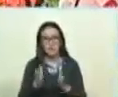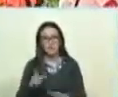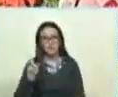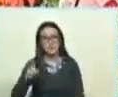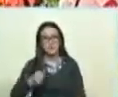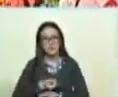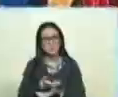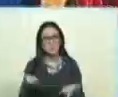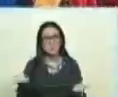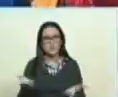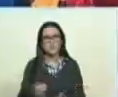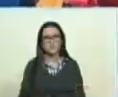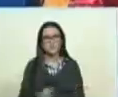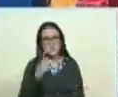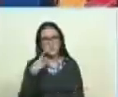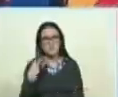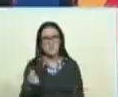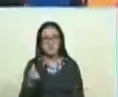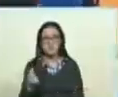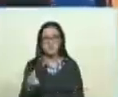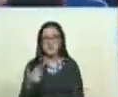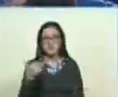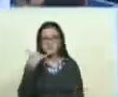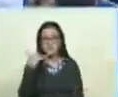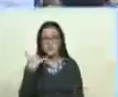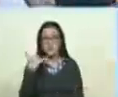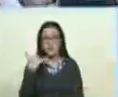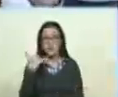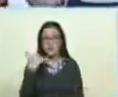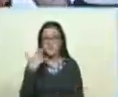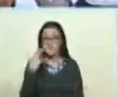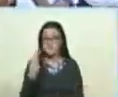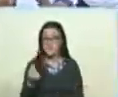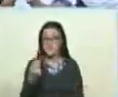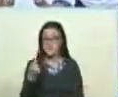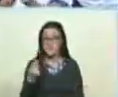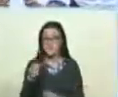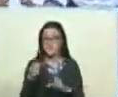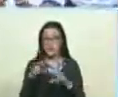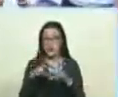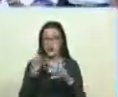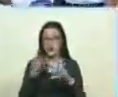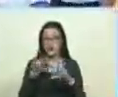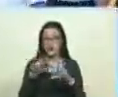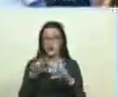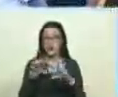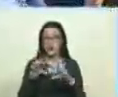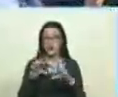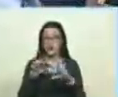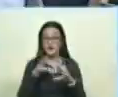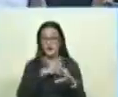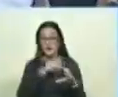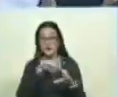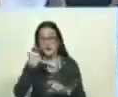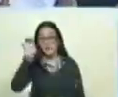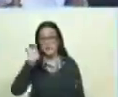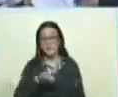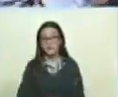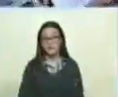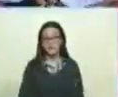también, pendientes de su celular, pendientes de su carnet de la patria. Porque a esta